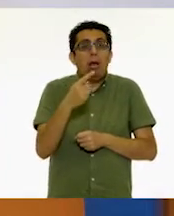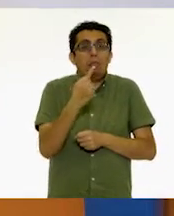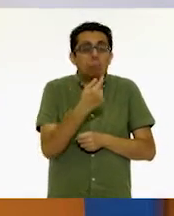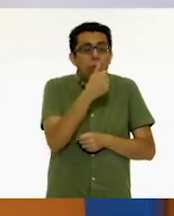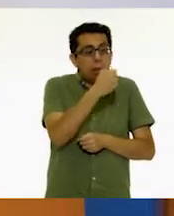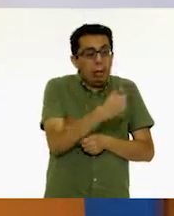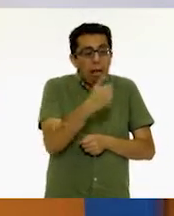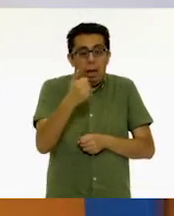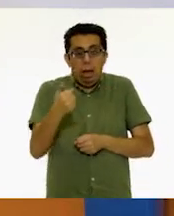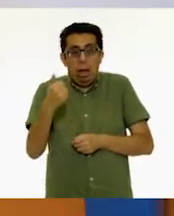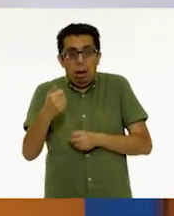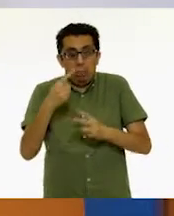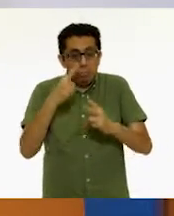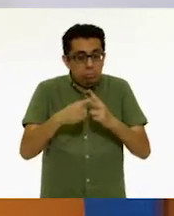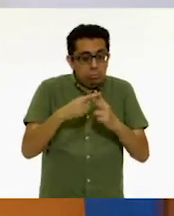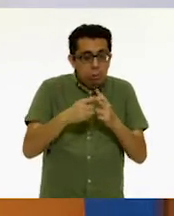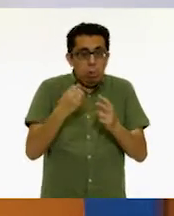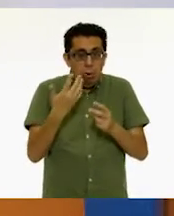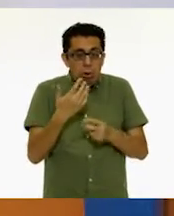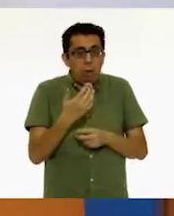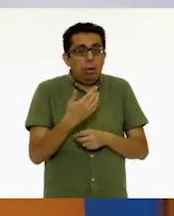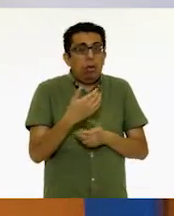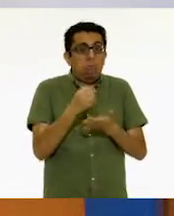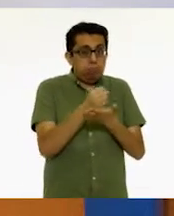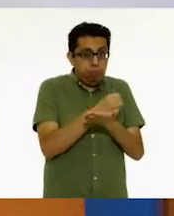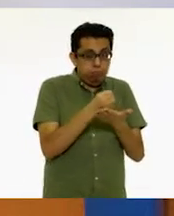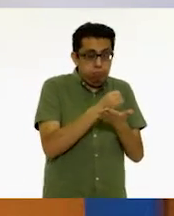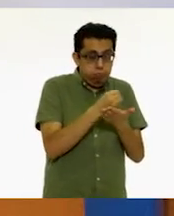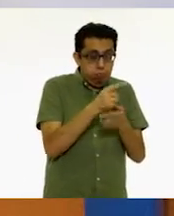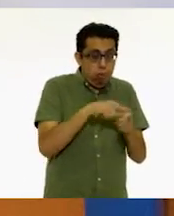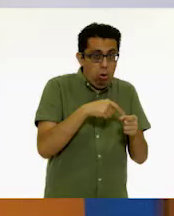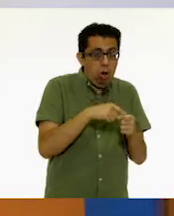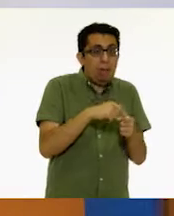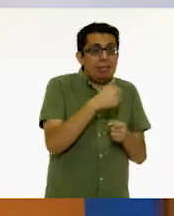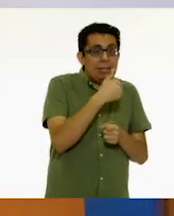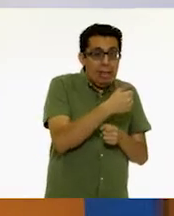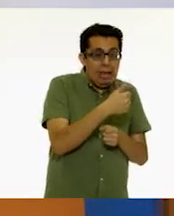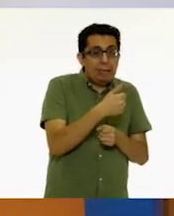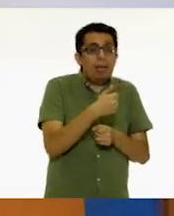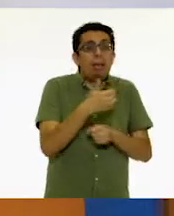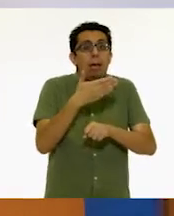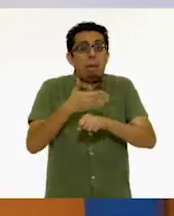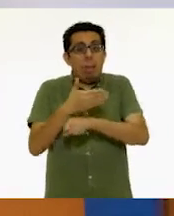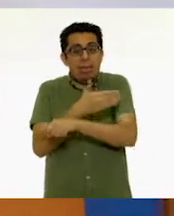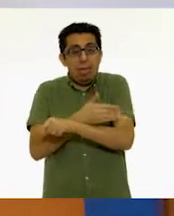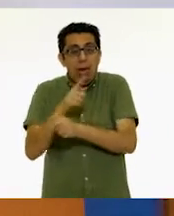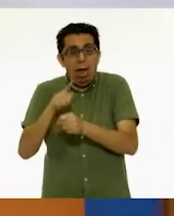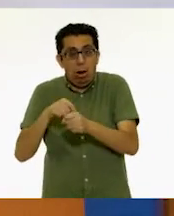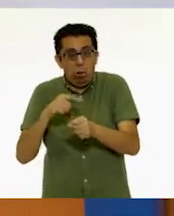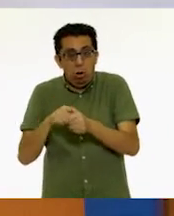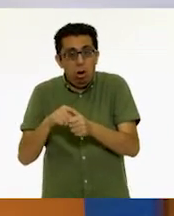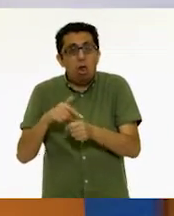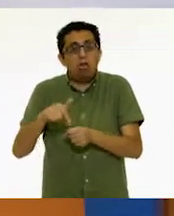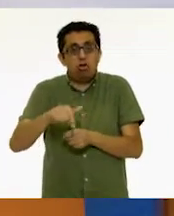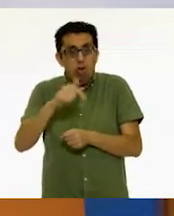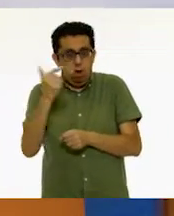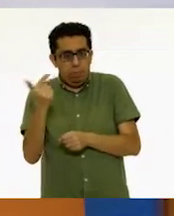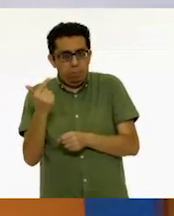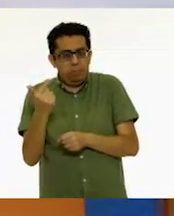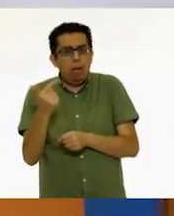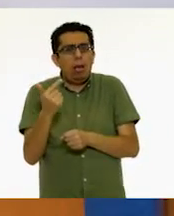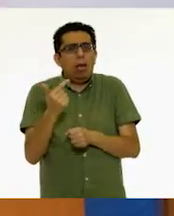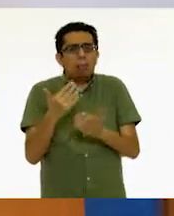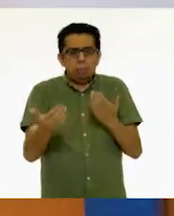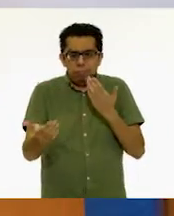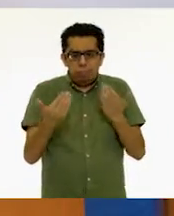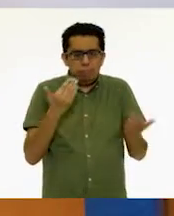cada colección. Contó 6 crayones y 12 colores de madera. Entonces, ¿qué colección